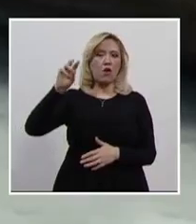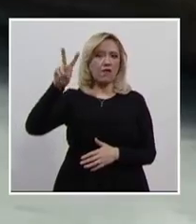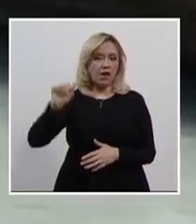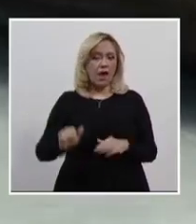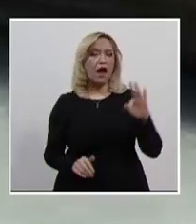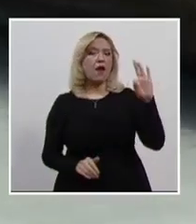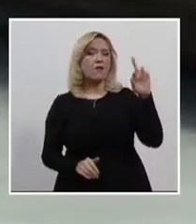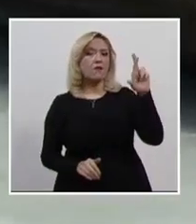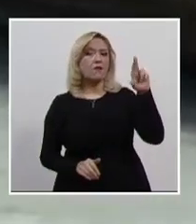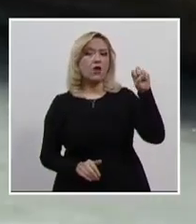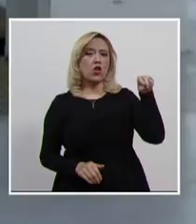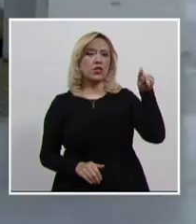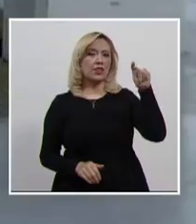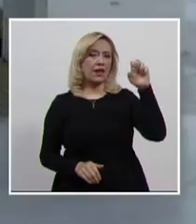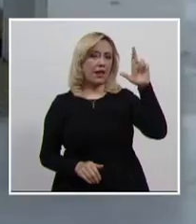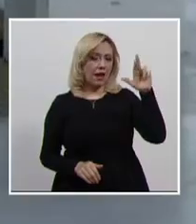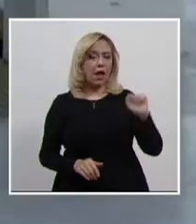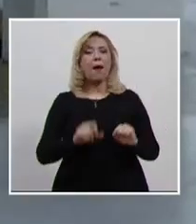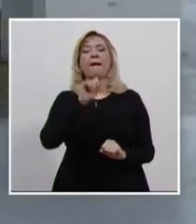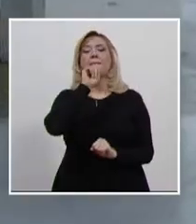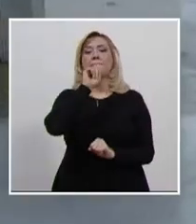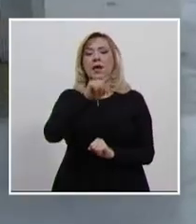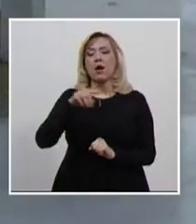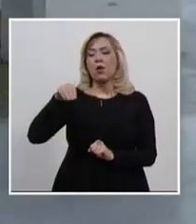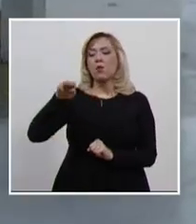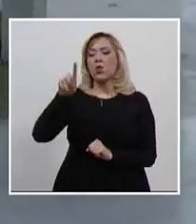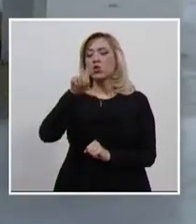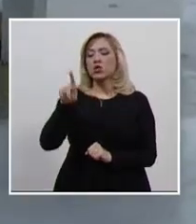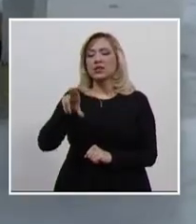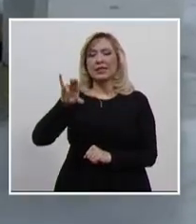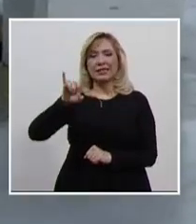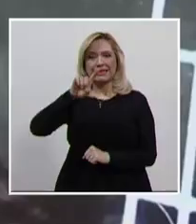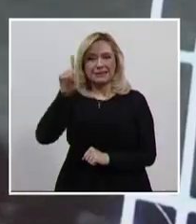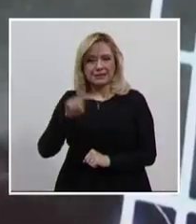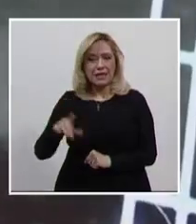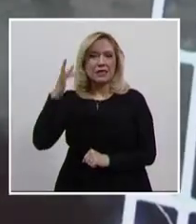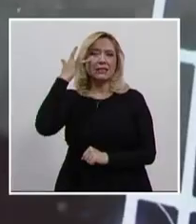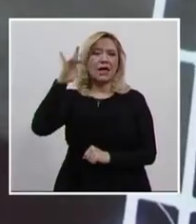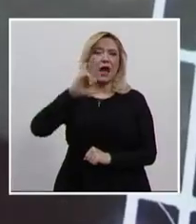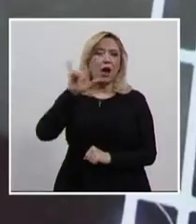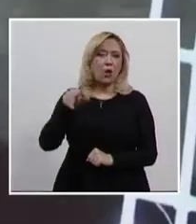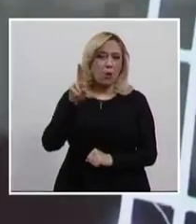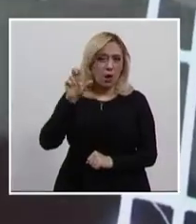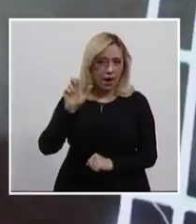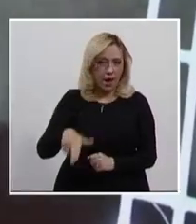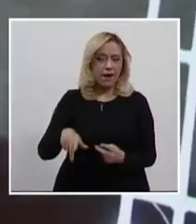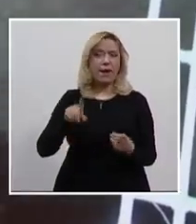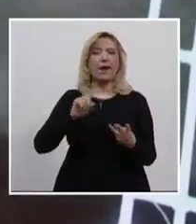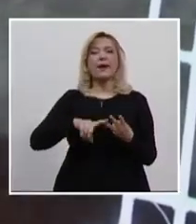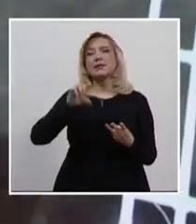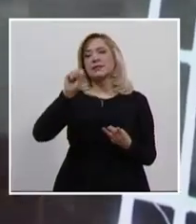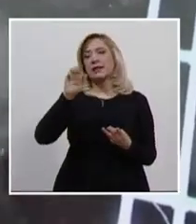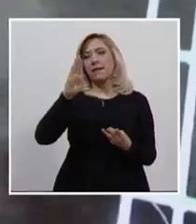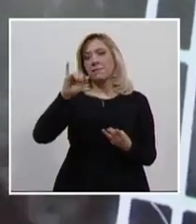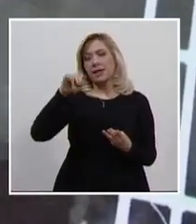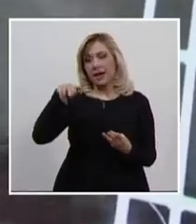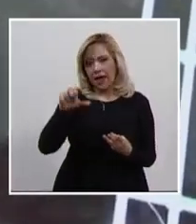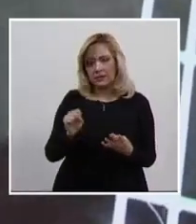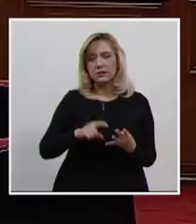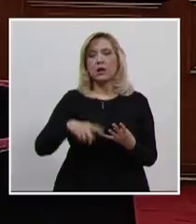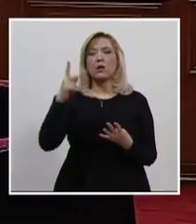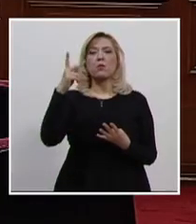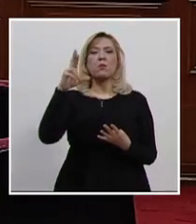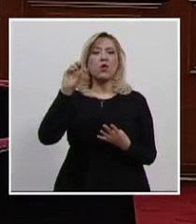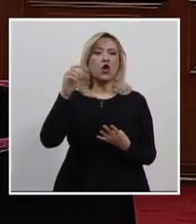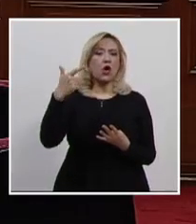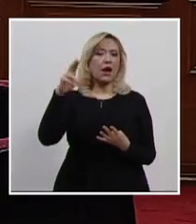Sistema Intermunicipal de Aguas y Saneamiento de Musquis, San Juan Sabinas, Sabinas y Progreso, Coahuila. Esto por identificar